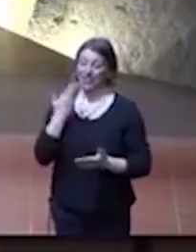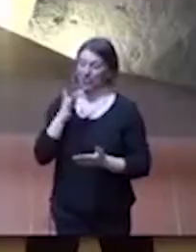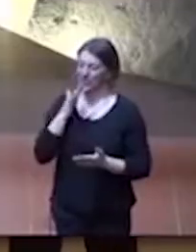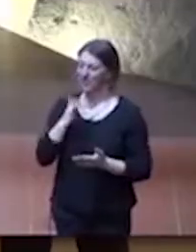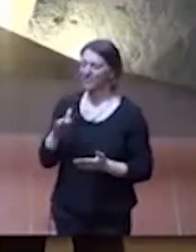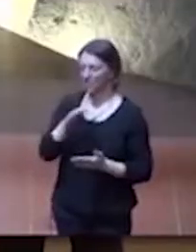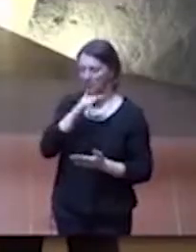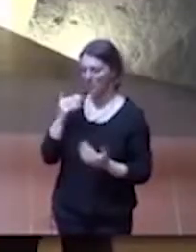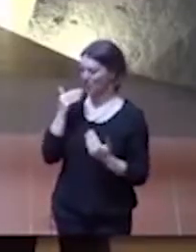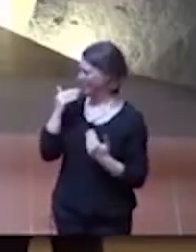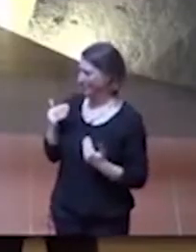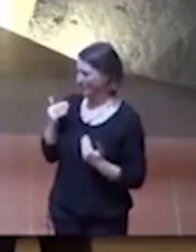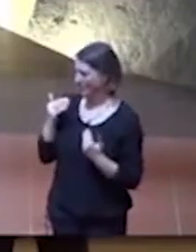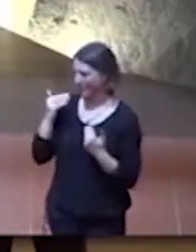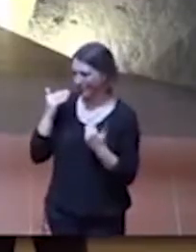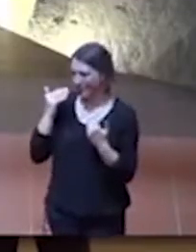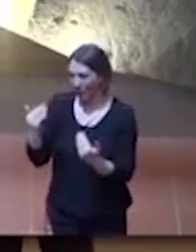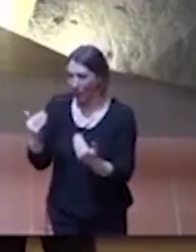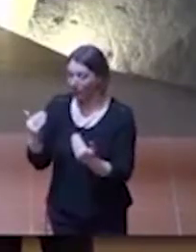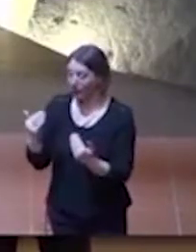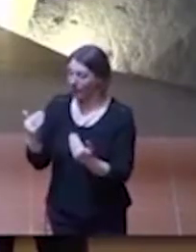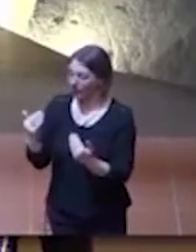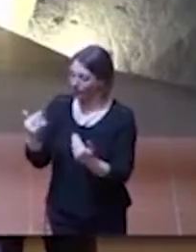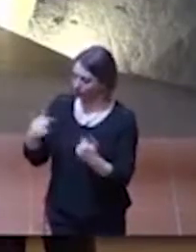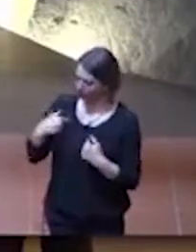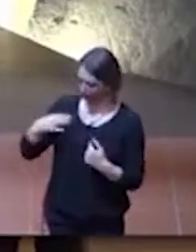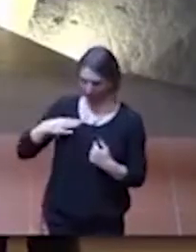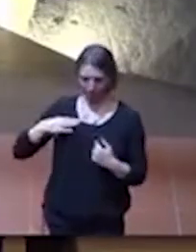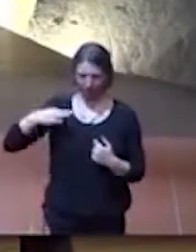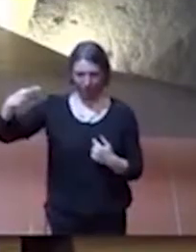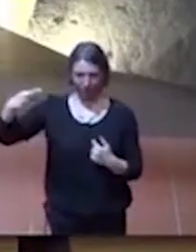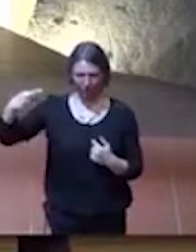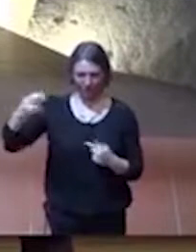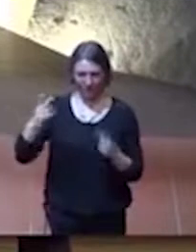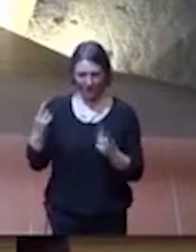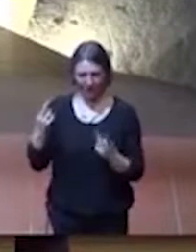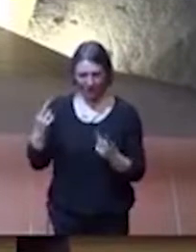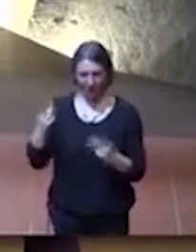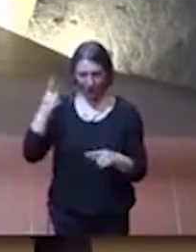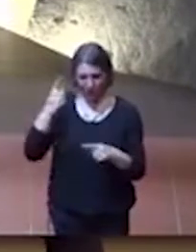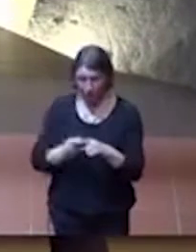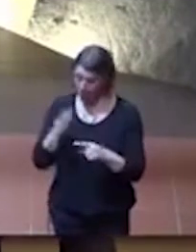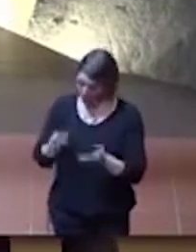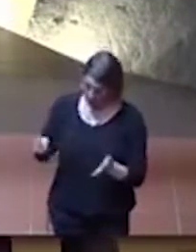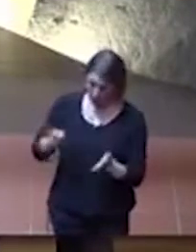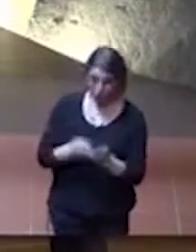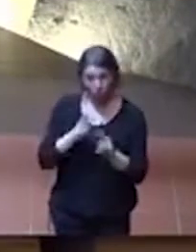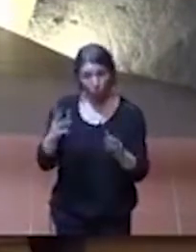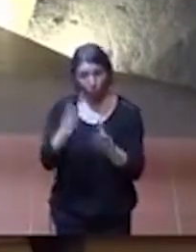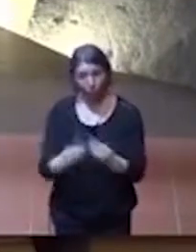Velice vám děkujeme za to, že jste nám nebo mě dali příležitost podělit se o to, k čemu dochází v současné době v Nicaraguji.